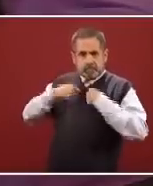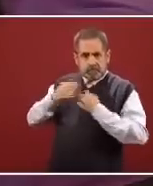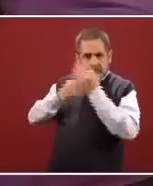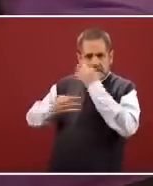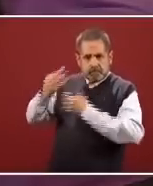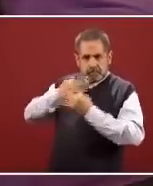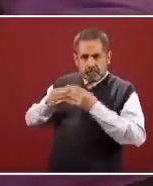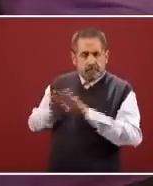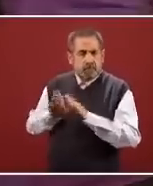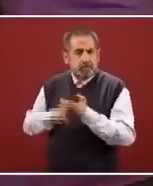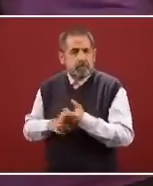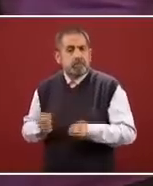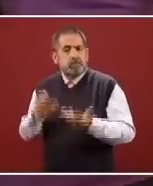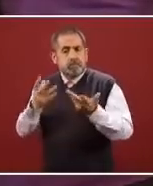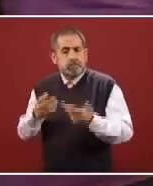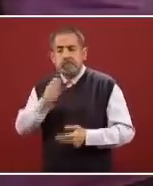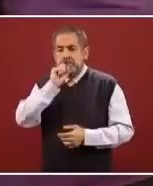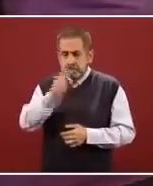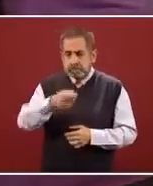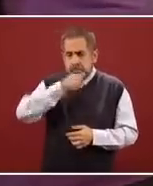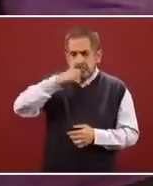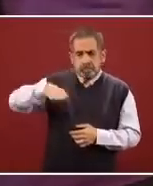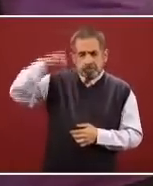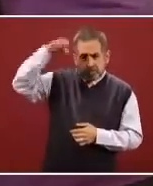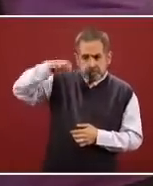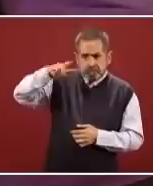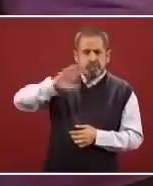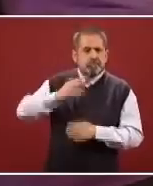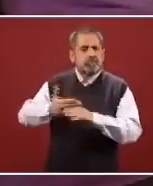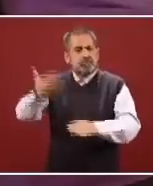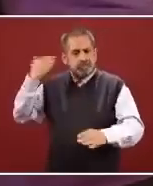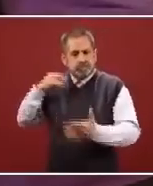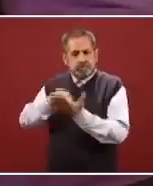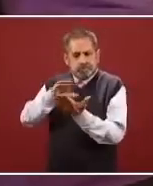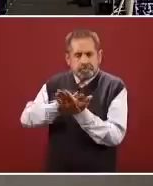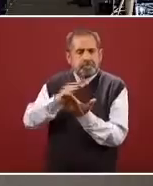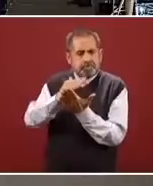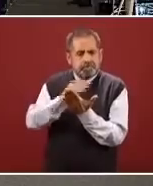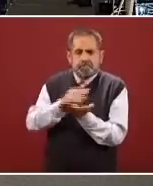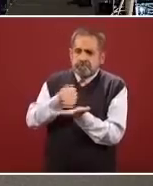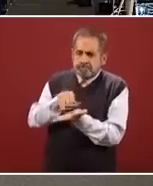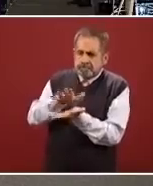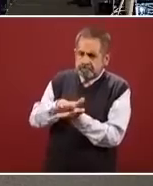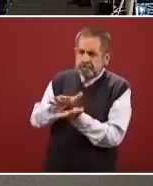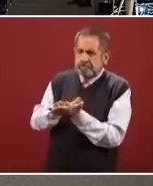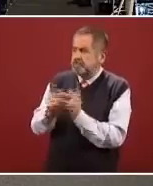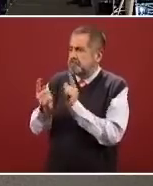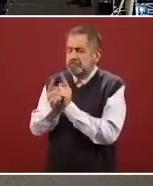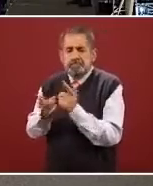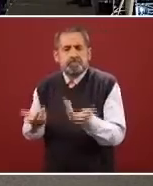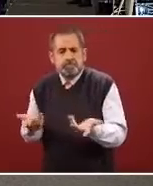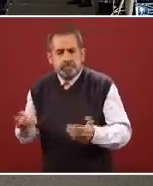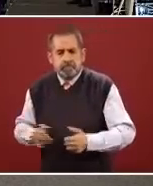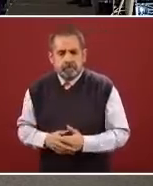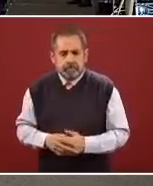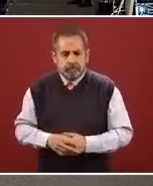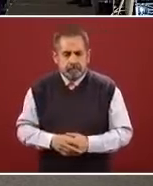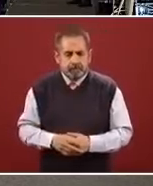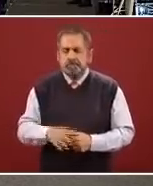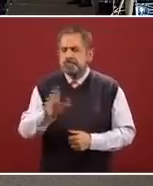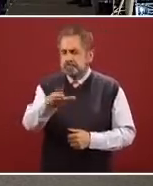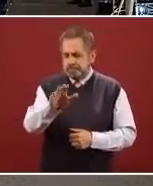también la atención de adultos mayores que ya tienen estas citas programadas? Por su respuesta, gracias. Sí, todo es un